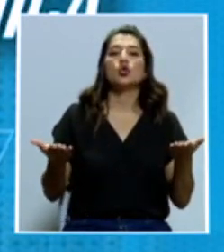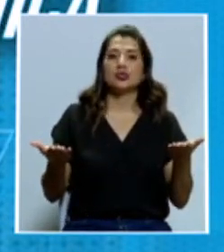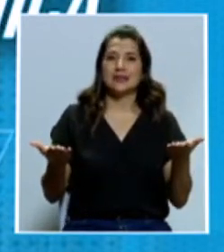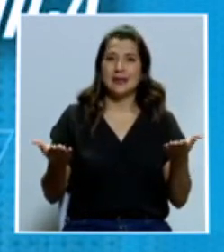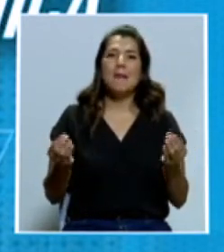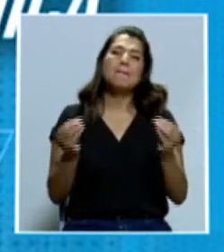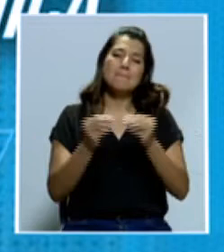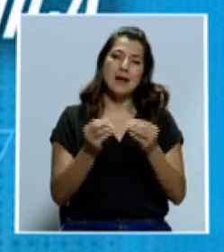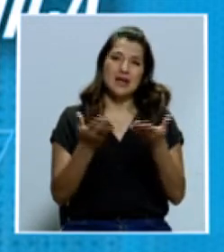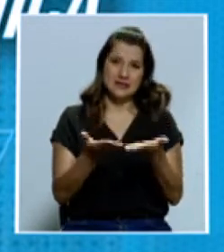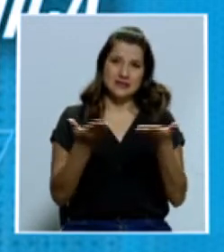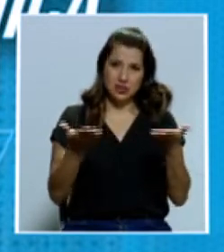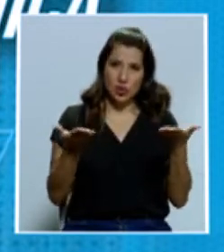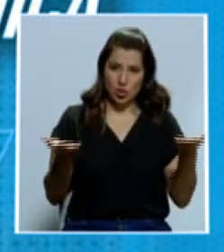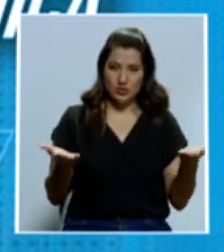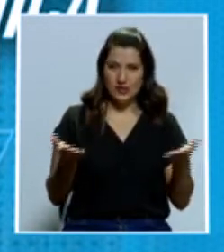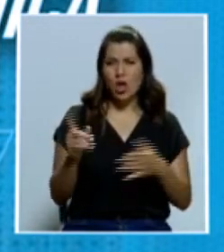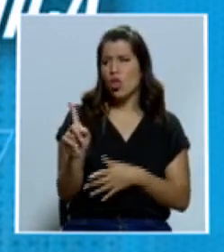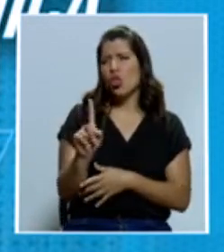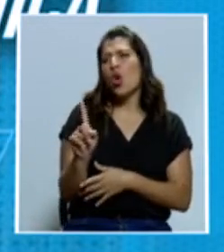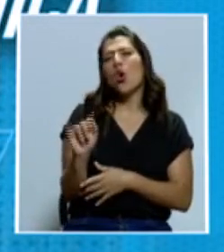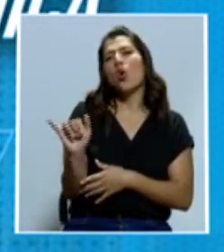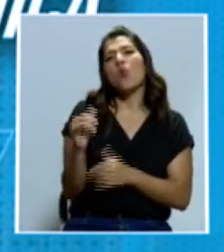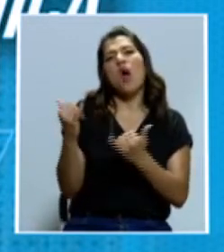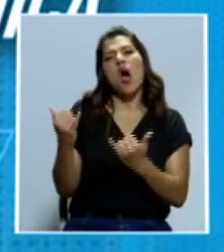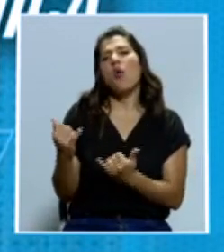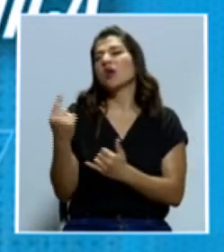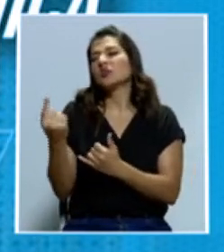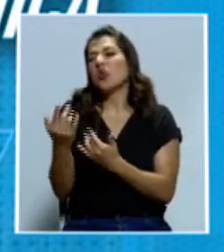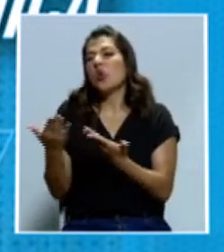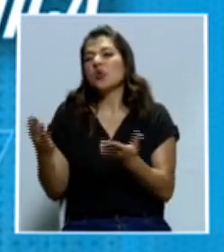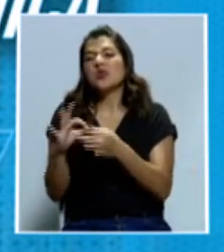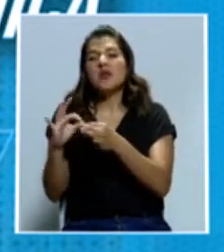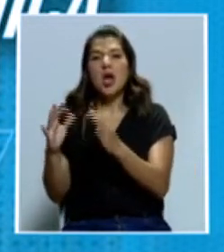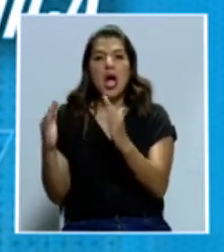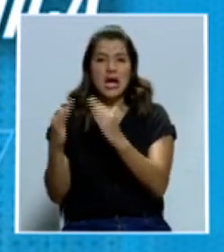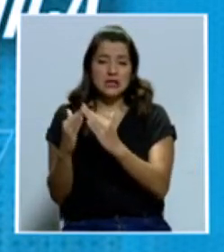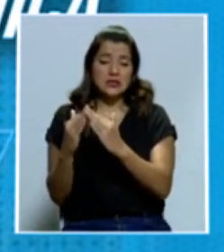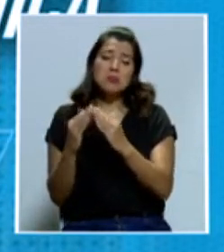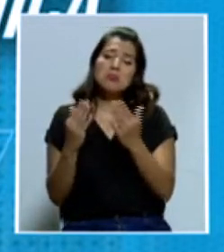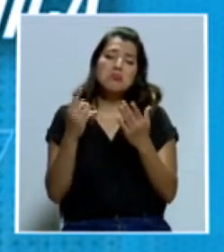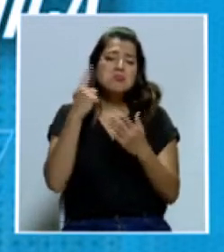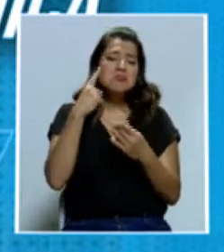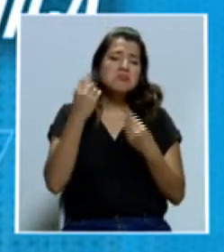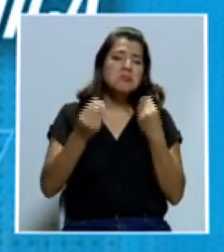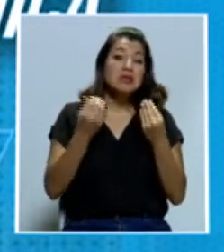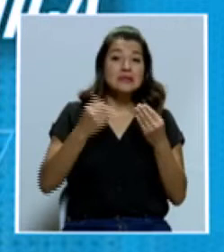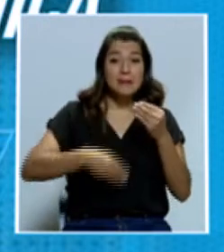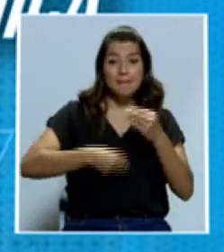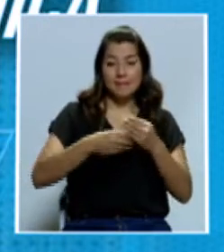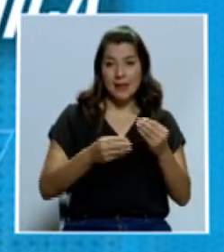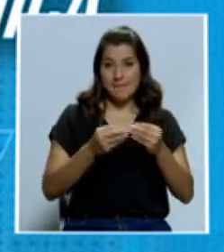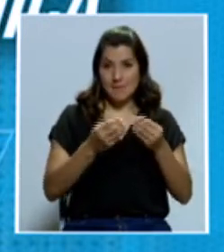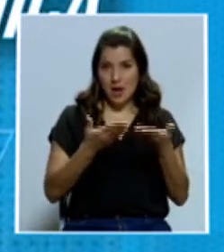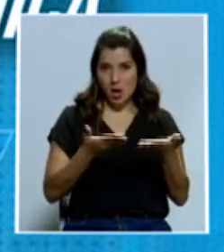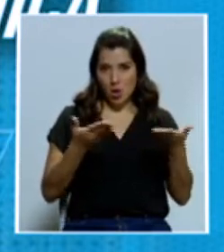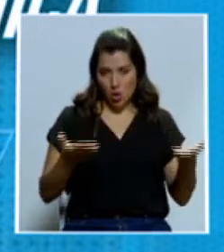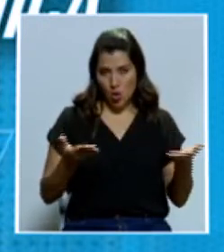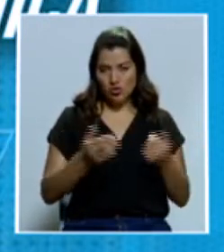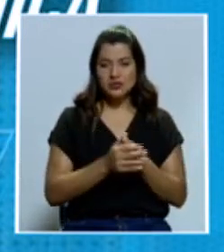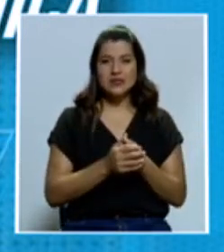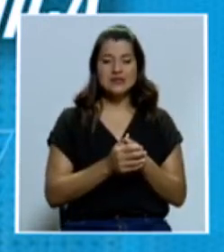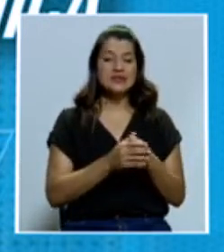este momento expresamente habilitado para vender libre de impuesto en dicho depósito, es decir, que sean bienes de